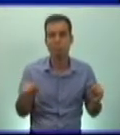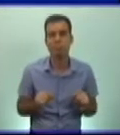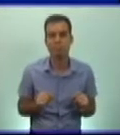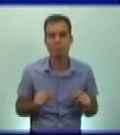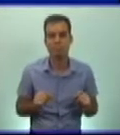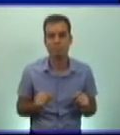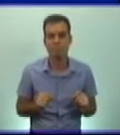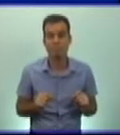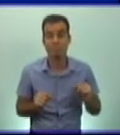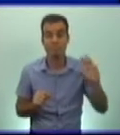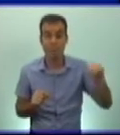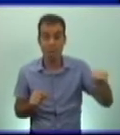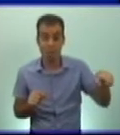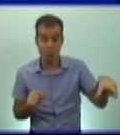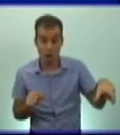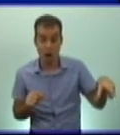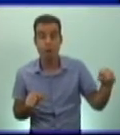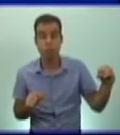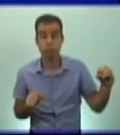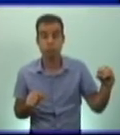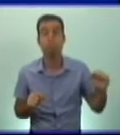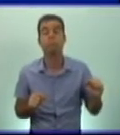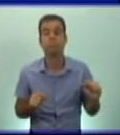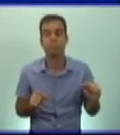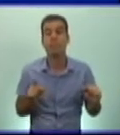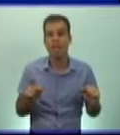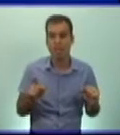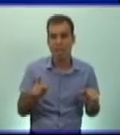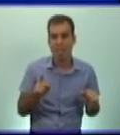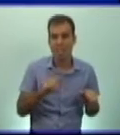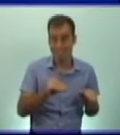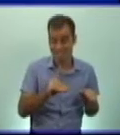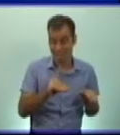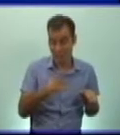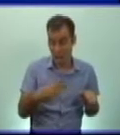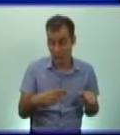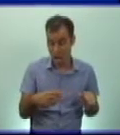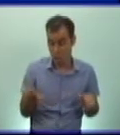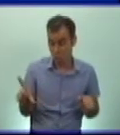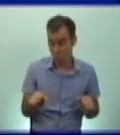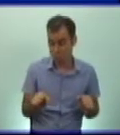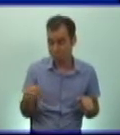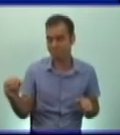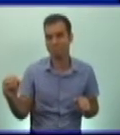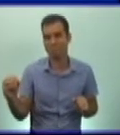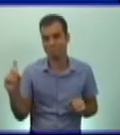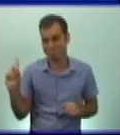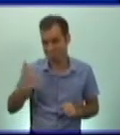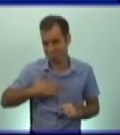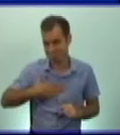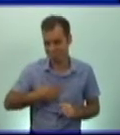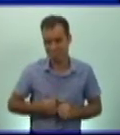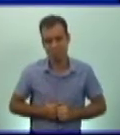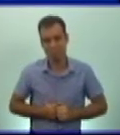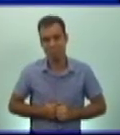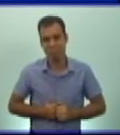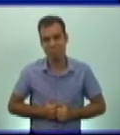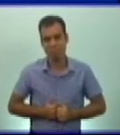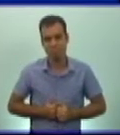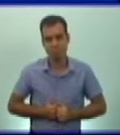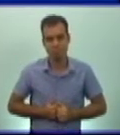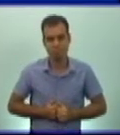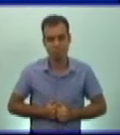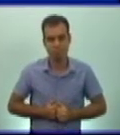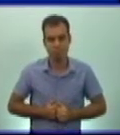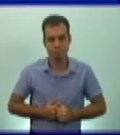reacción también es exotérmica y lo vemos por el delta H que aparece representado, que es menor que cero. El magnesio